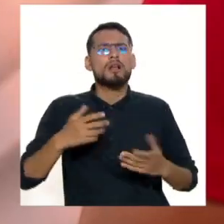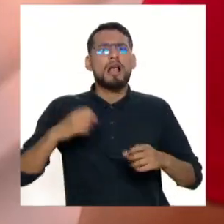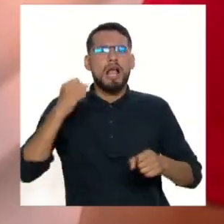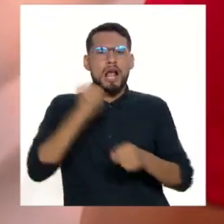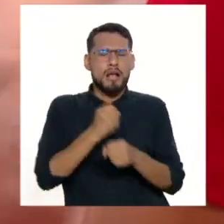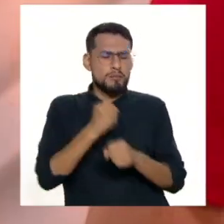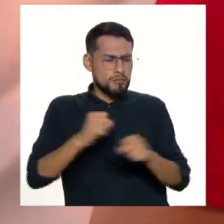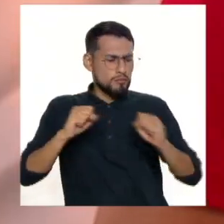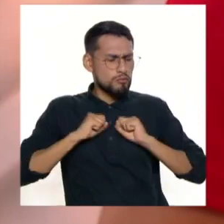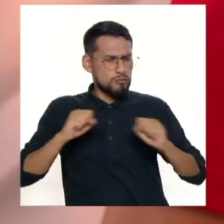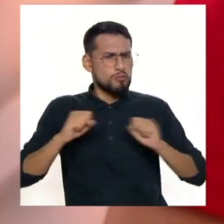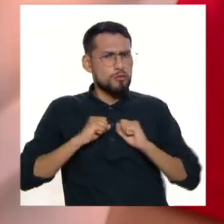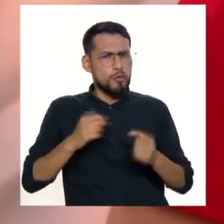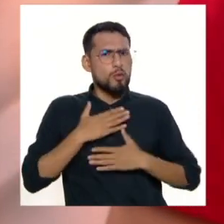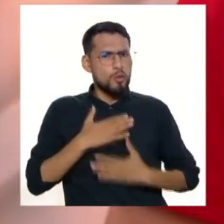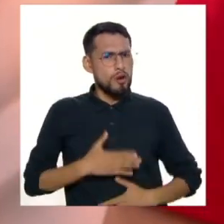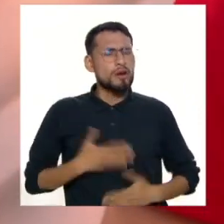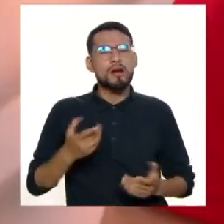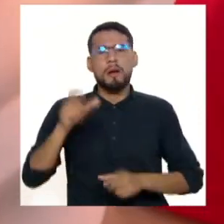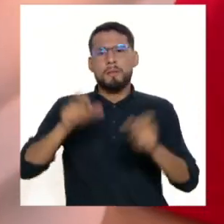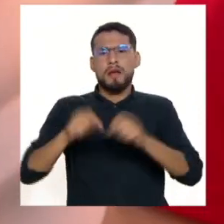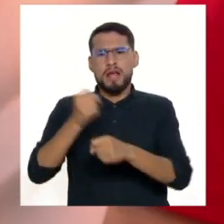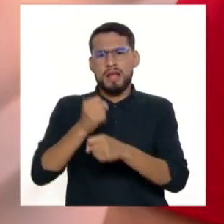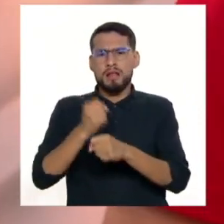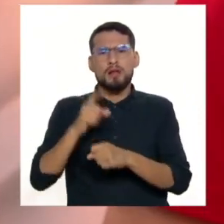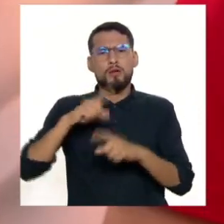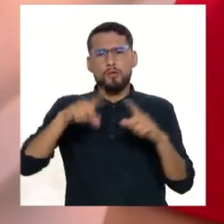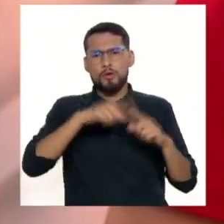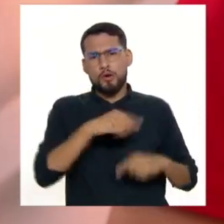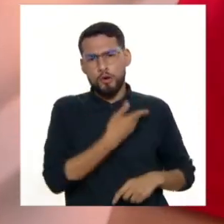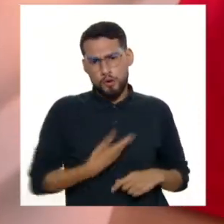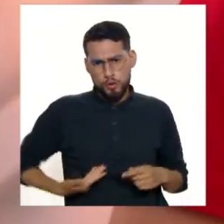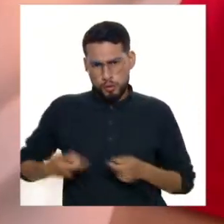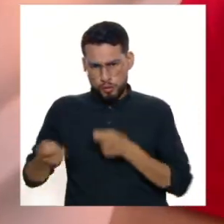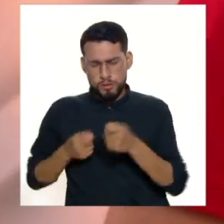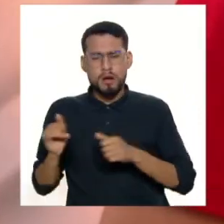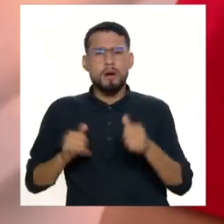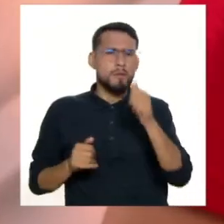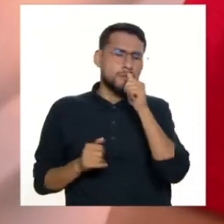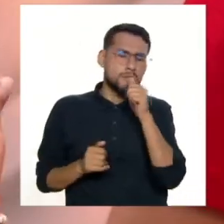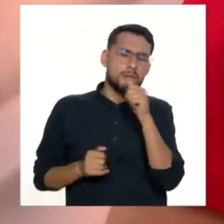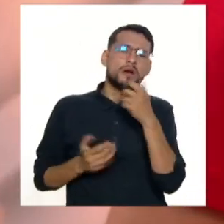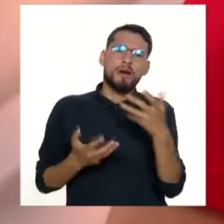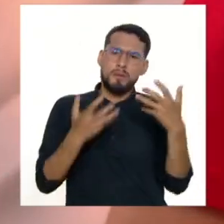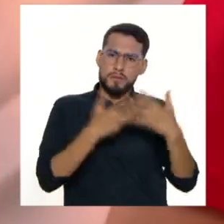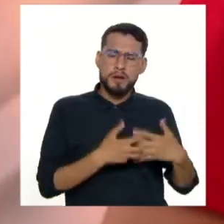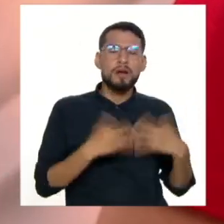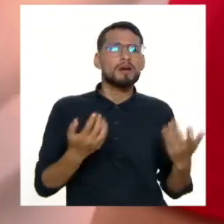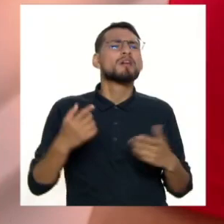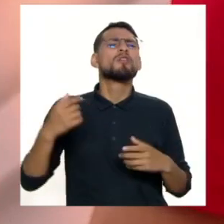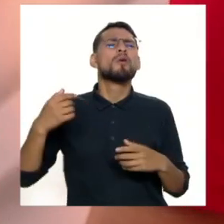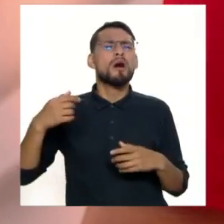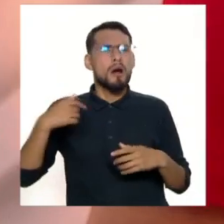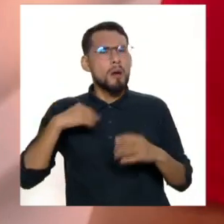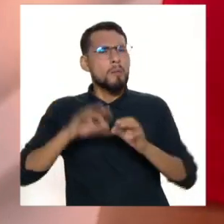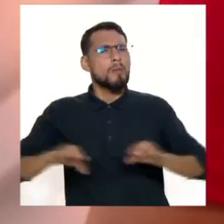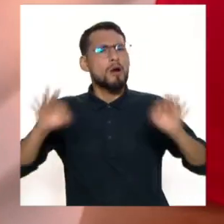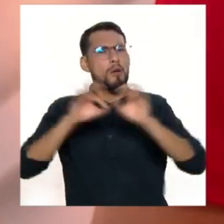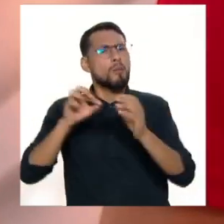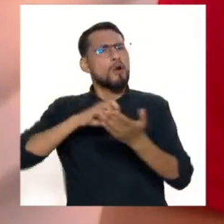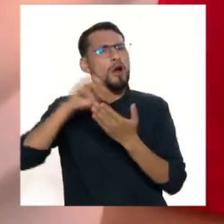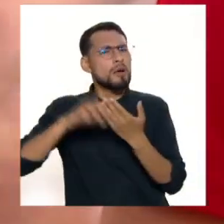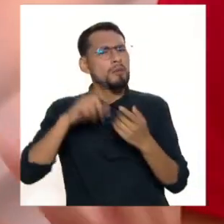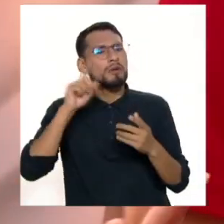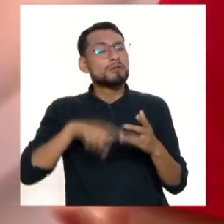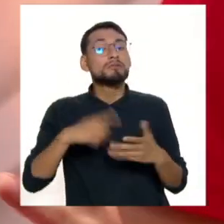laboral, el cual está dirigido a trabajadores de instituciones públicas y privadas, ¿no? Para nosotros es muy importante llegar con este programa